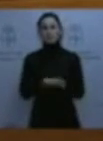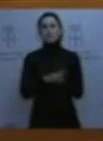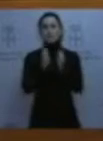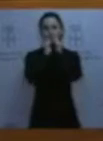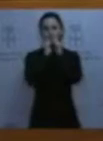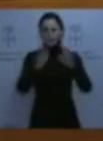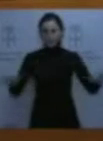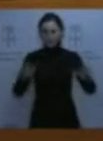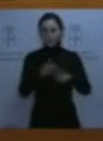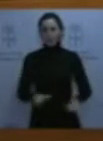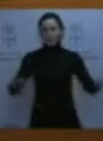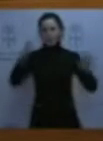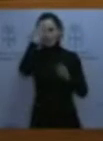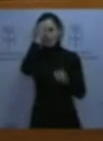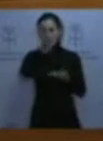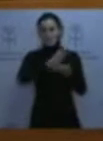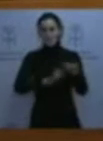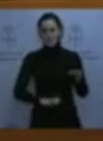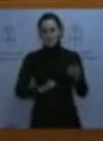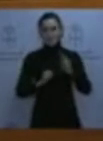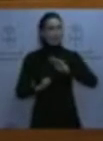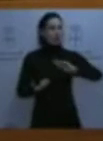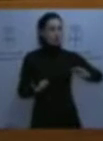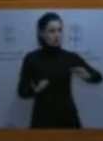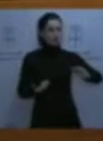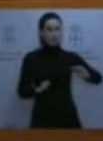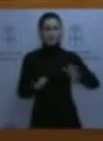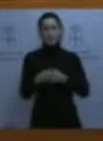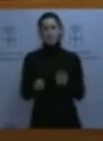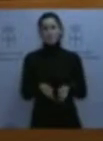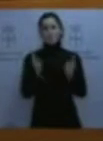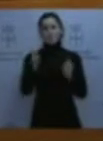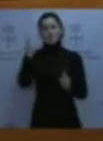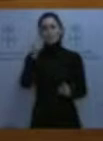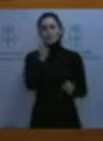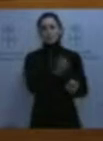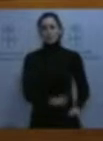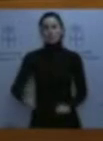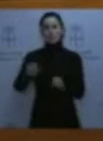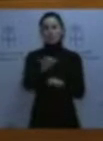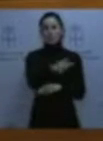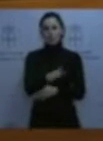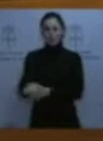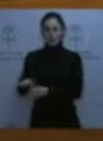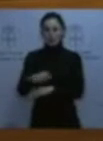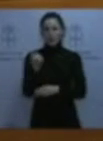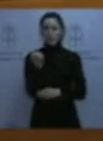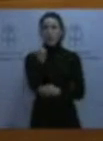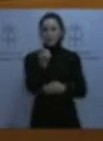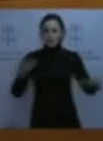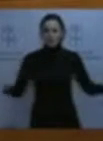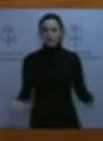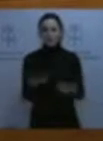y recuperación de la memoria democrática en Asturias, declaración de espacios protegidos de memoria, apoyar y promover las